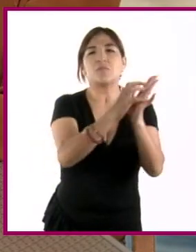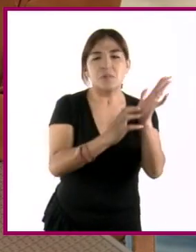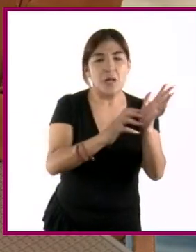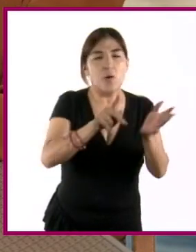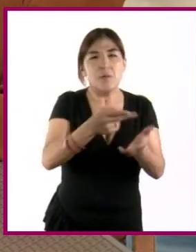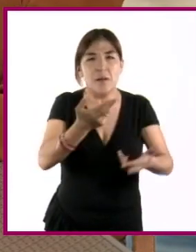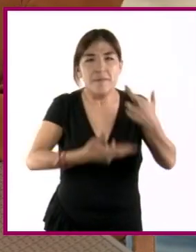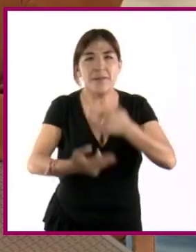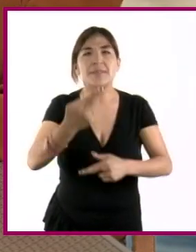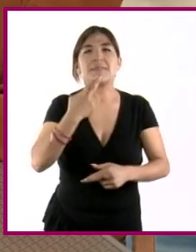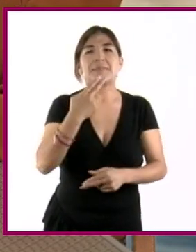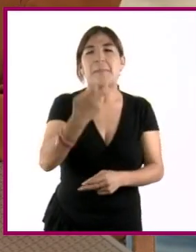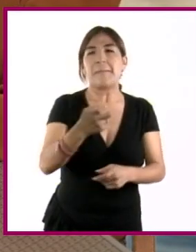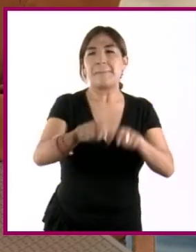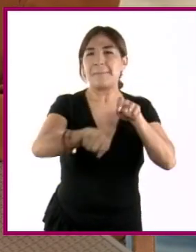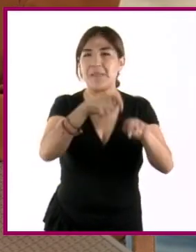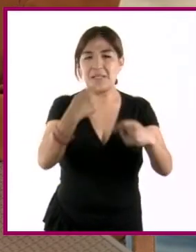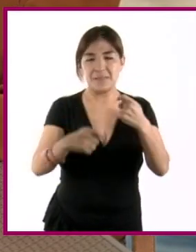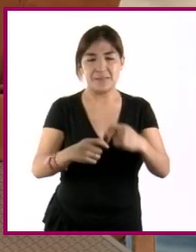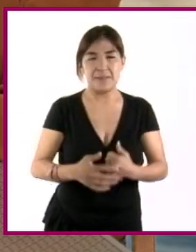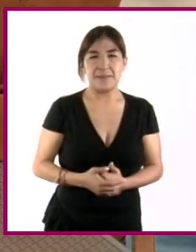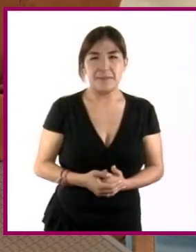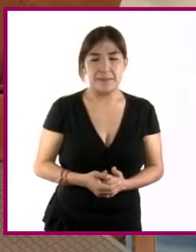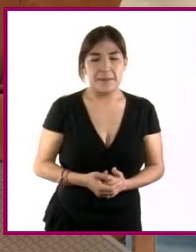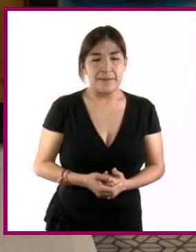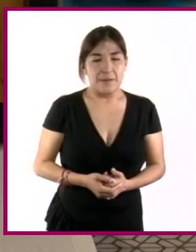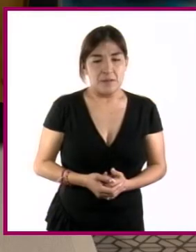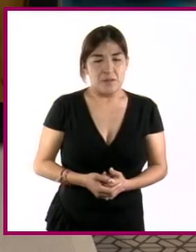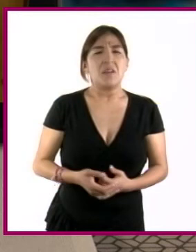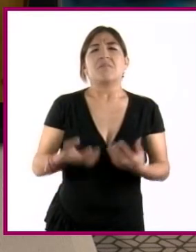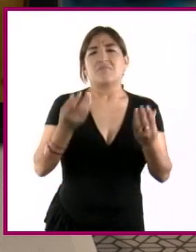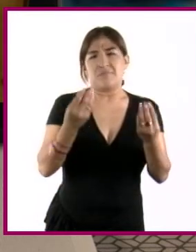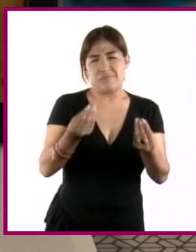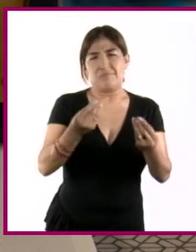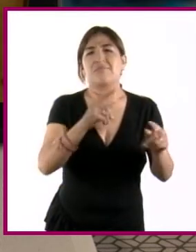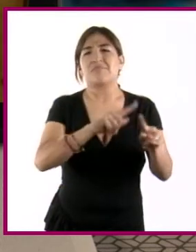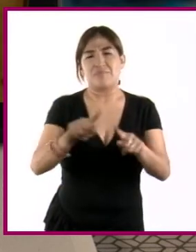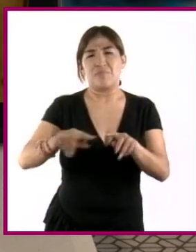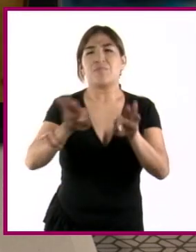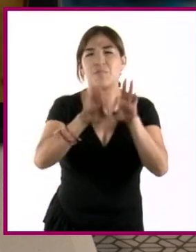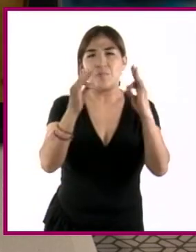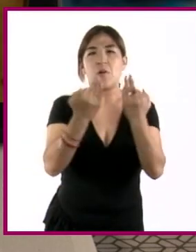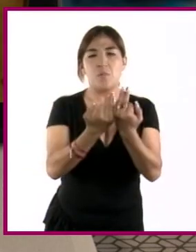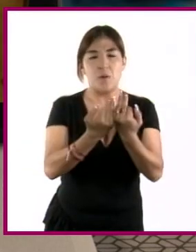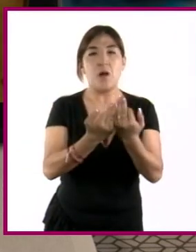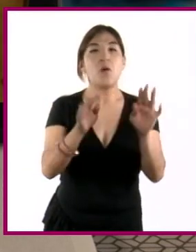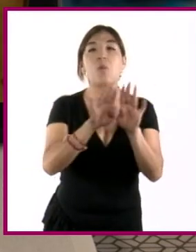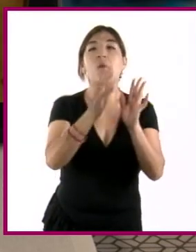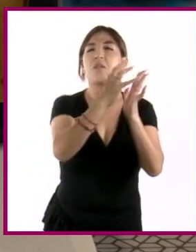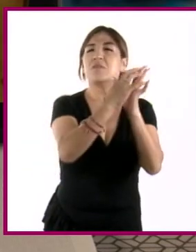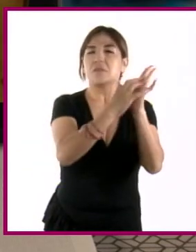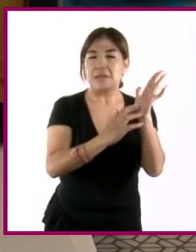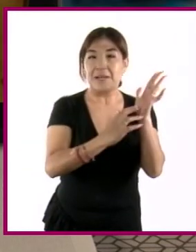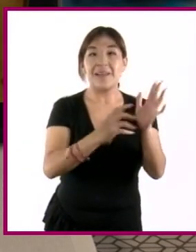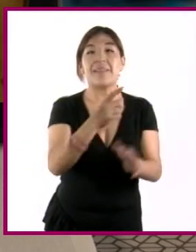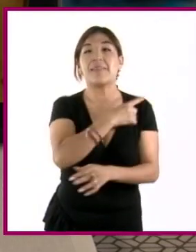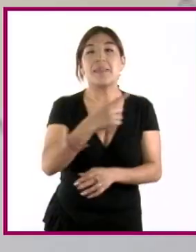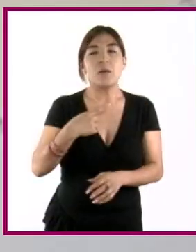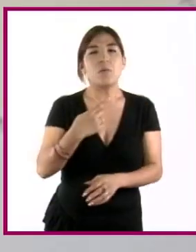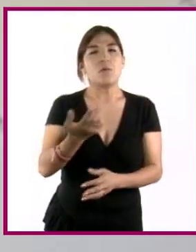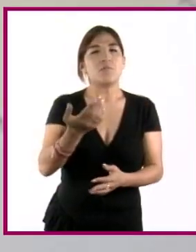plástico en el planeta? Hay muchas formas de hacerlo. Reducirlo tiene que ver con racionalizar nuestro